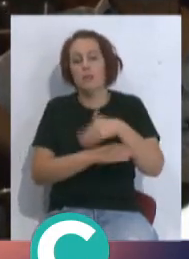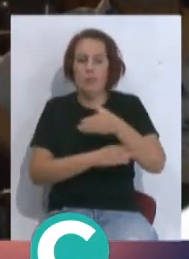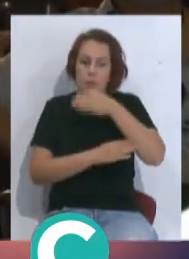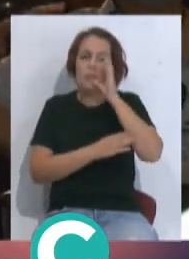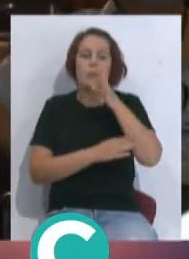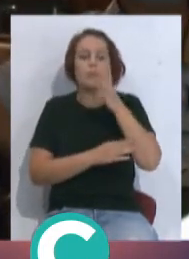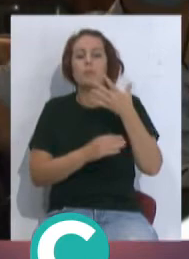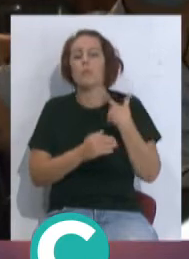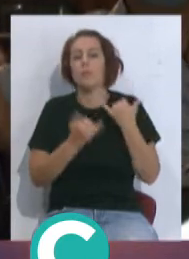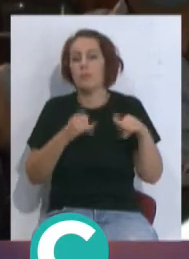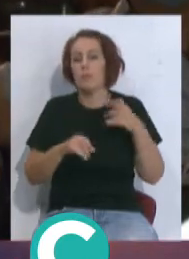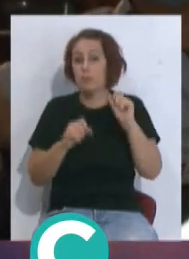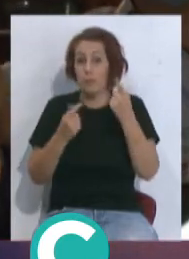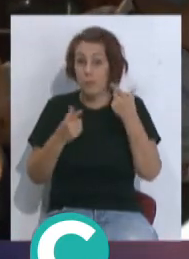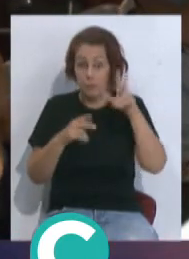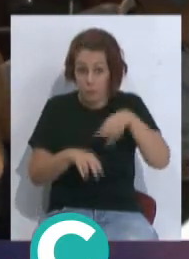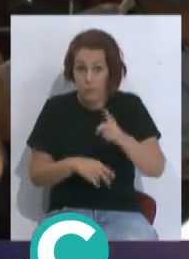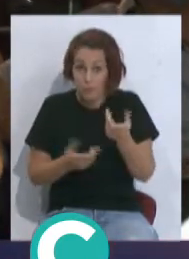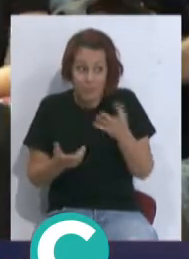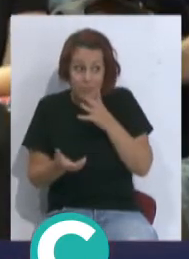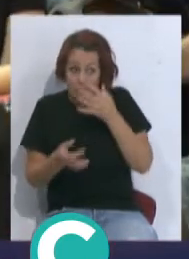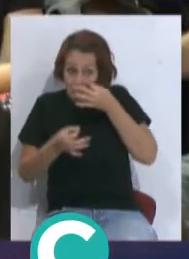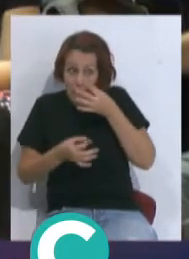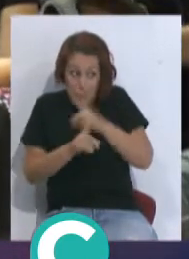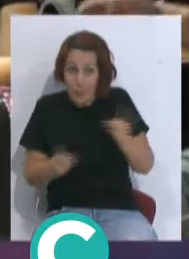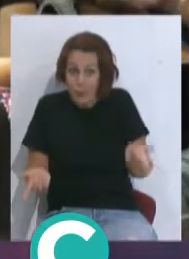carnaval. Es que está prohibido. Ya, pero